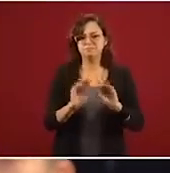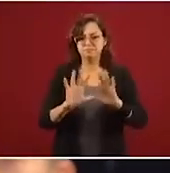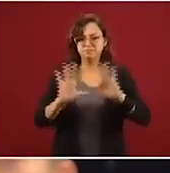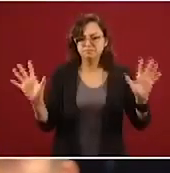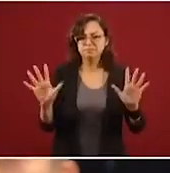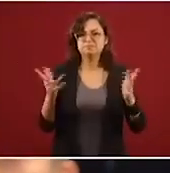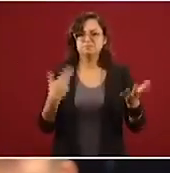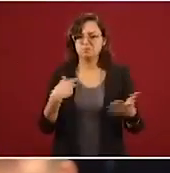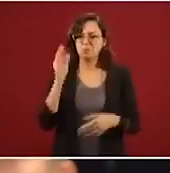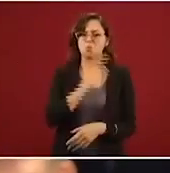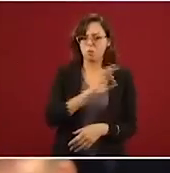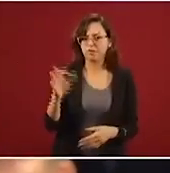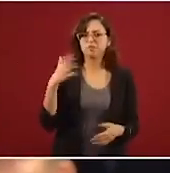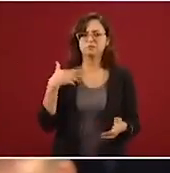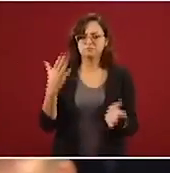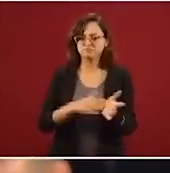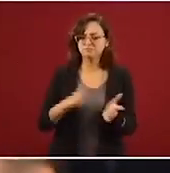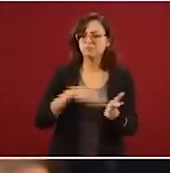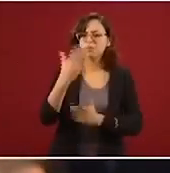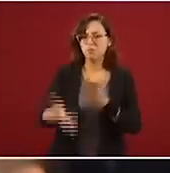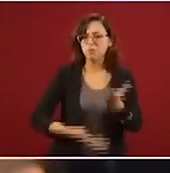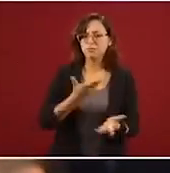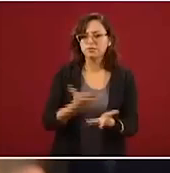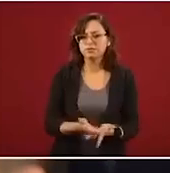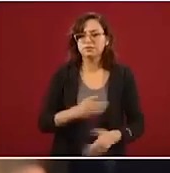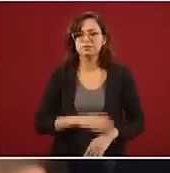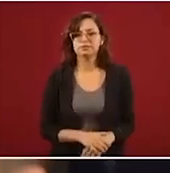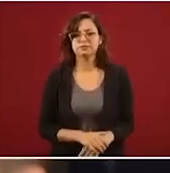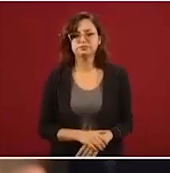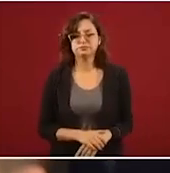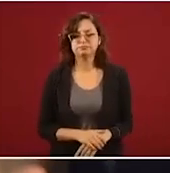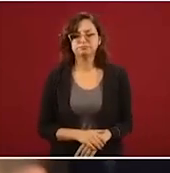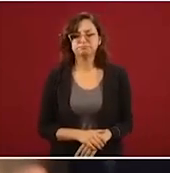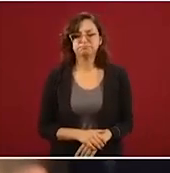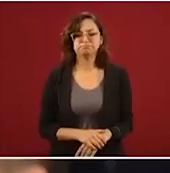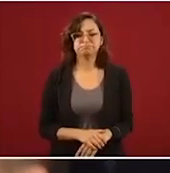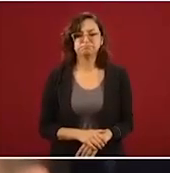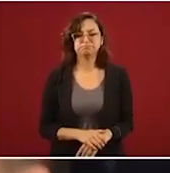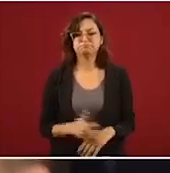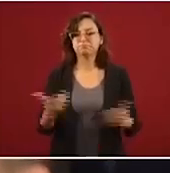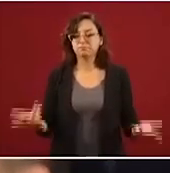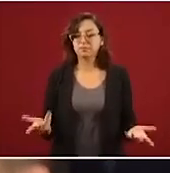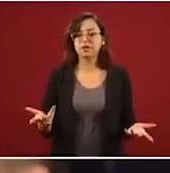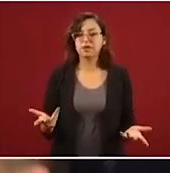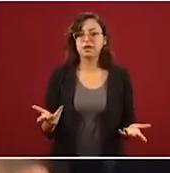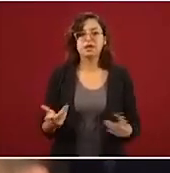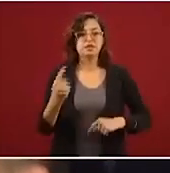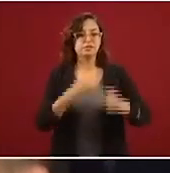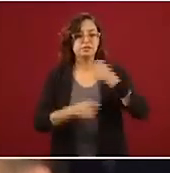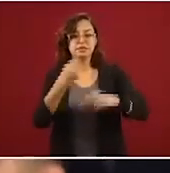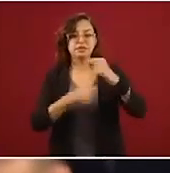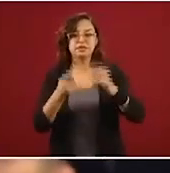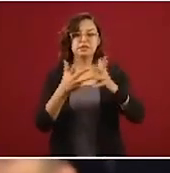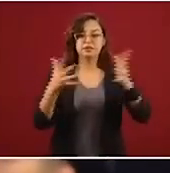con documentos y con investigaciones. Si fuese así, los centros comerciales,